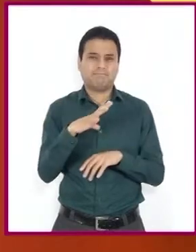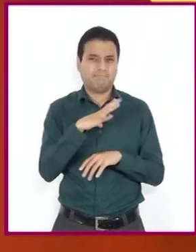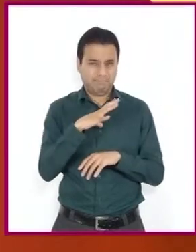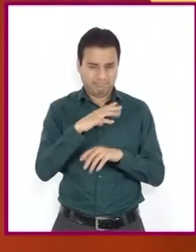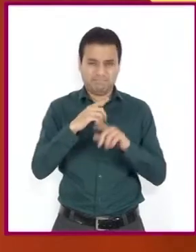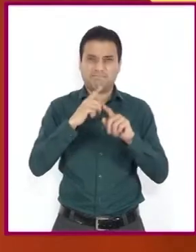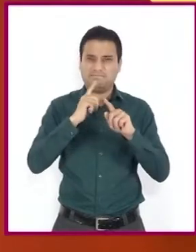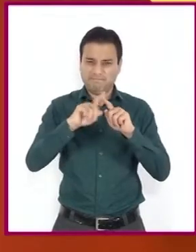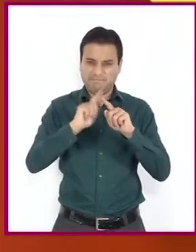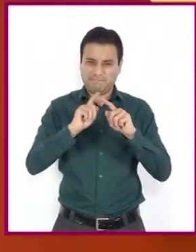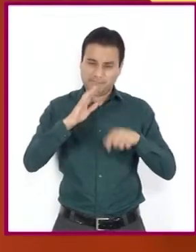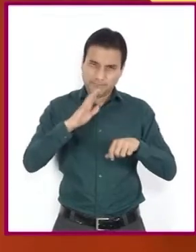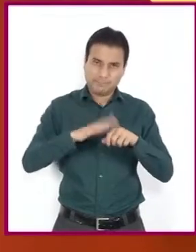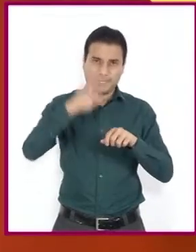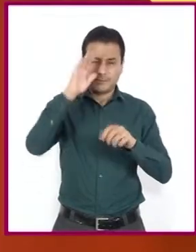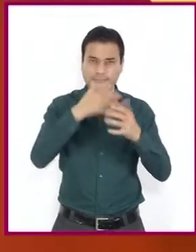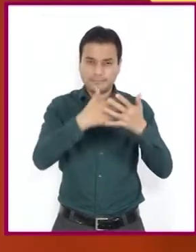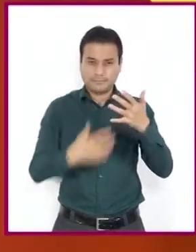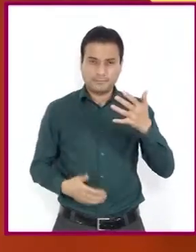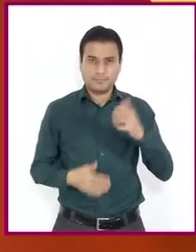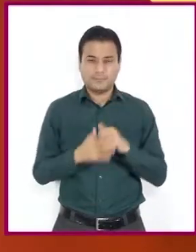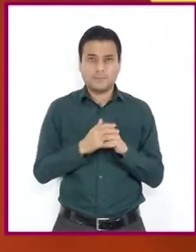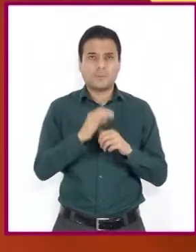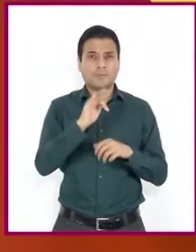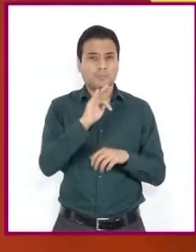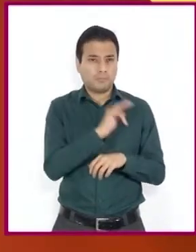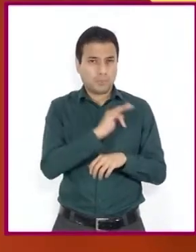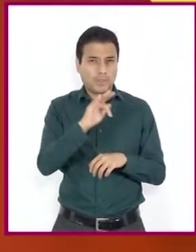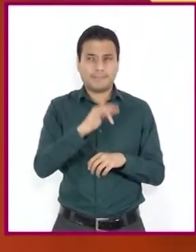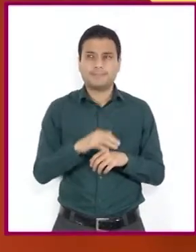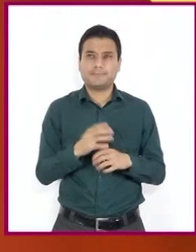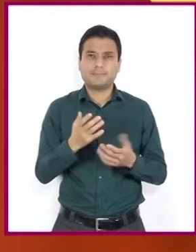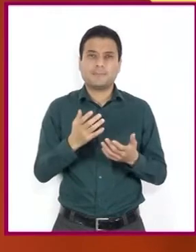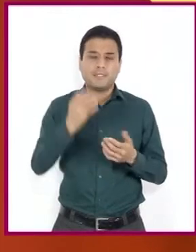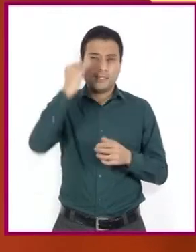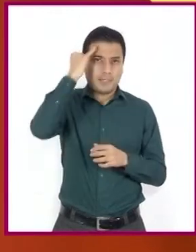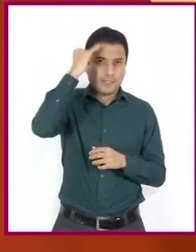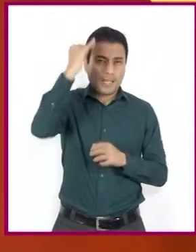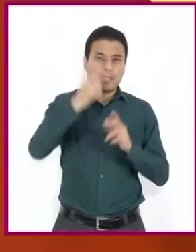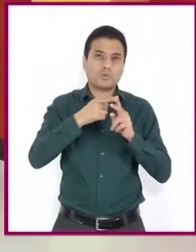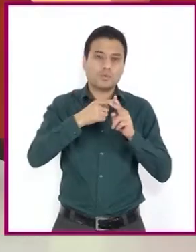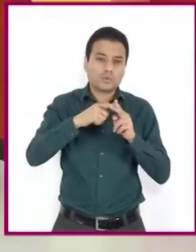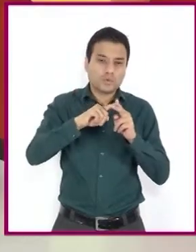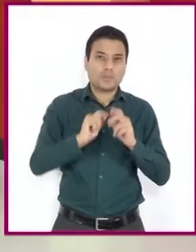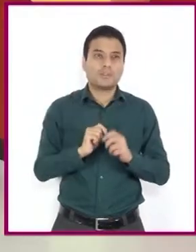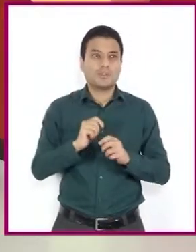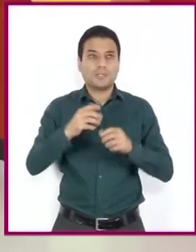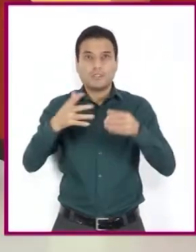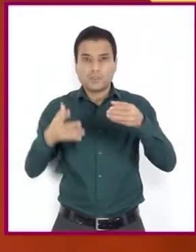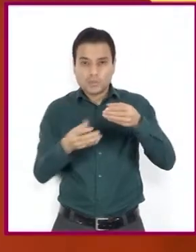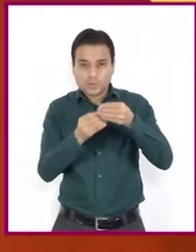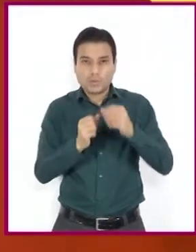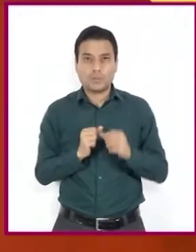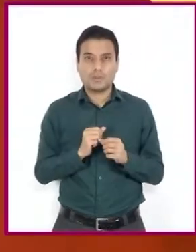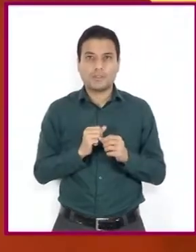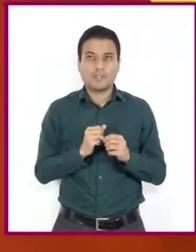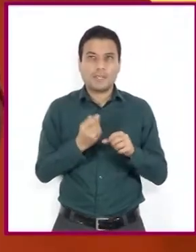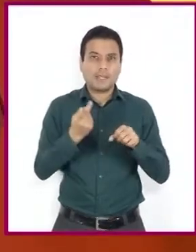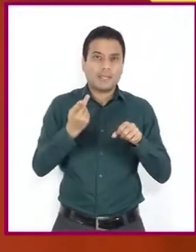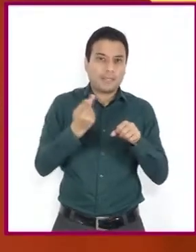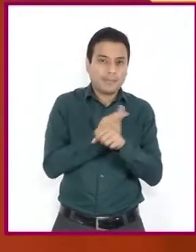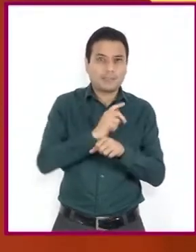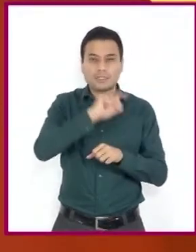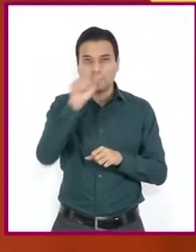más que permiten enlazar ideas de introducción, adición, causa y